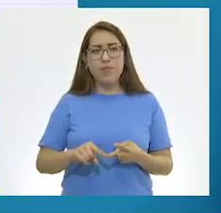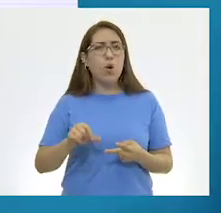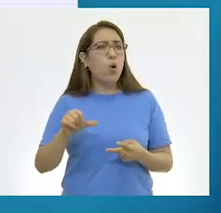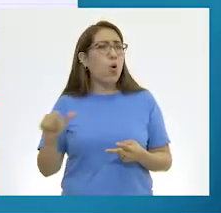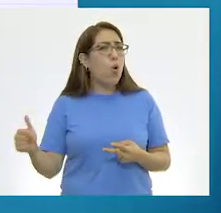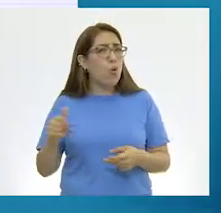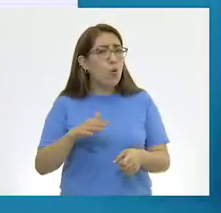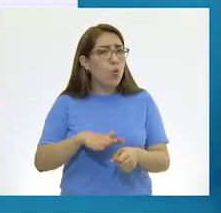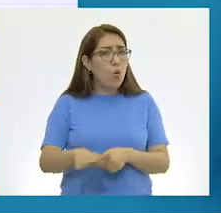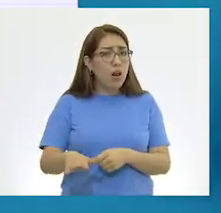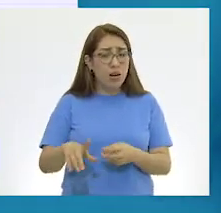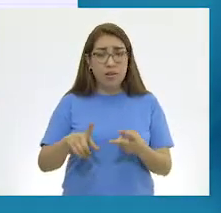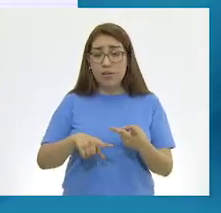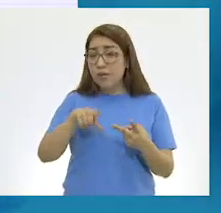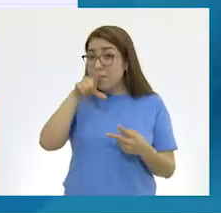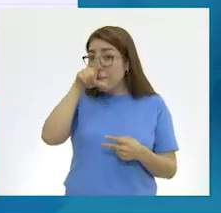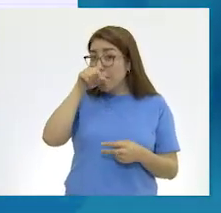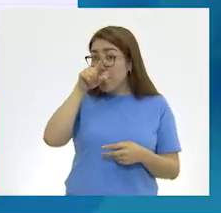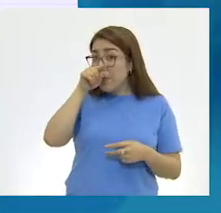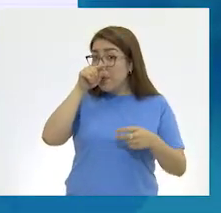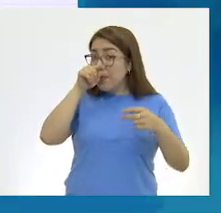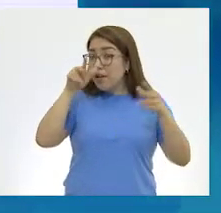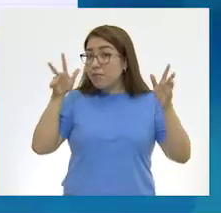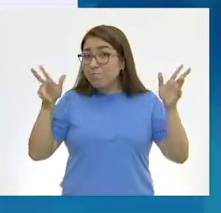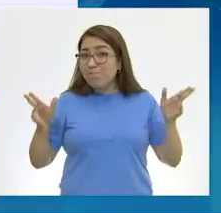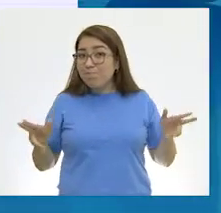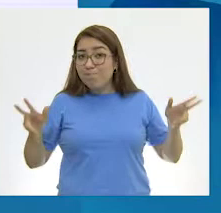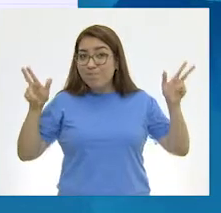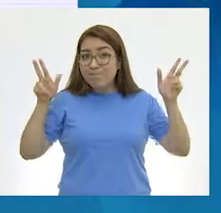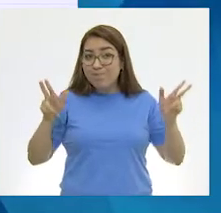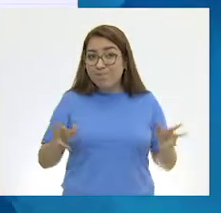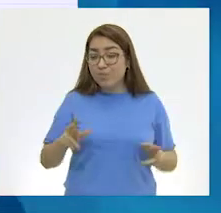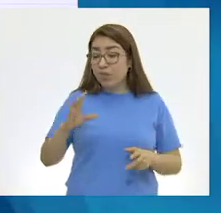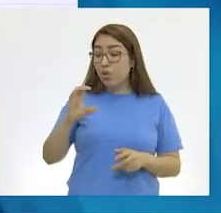¿Otro, Raulito? Los colibríes. ¡Ja!